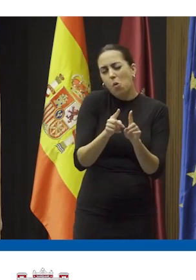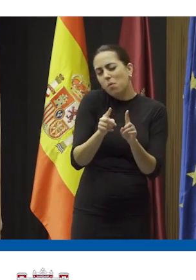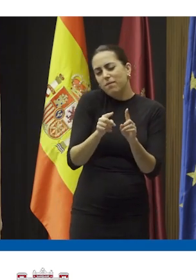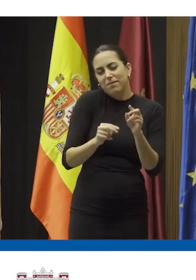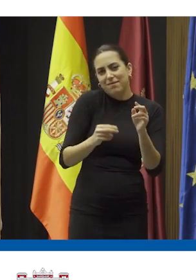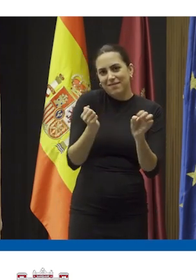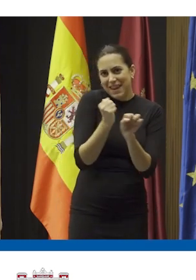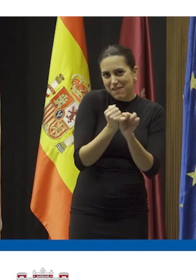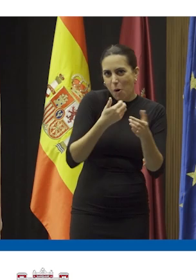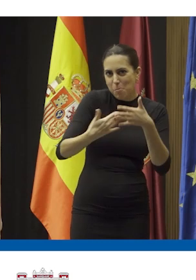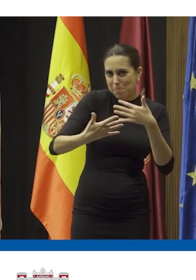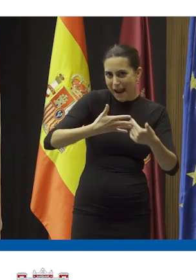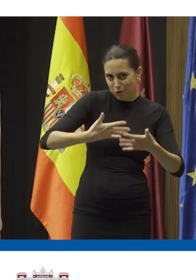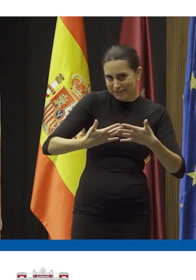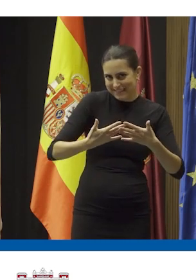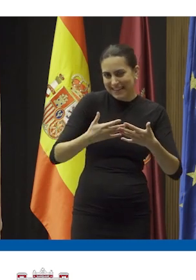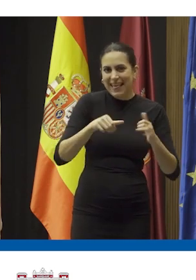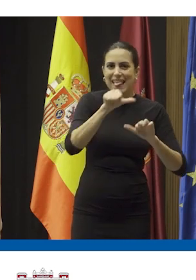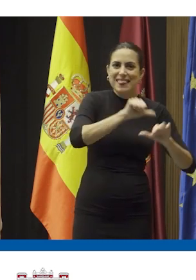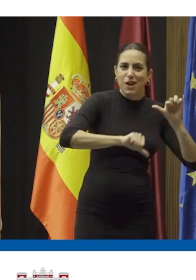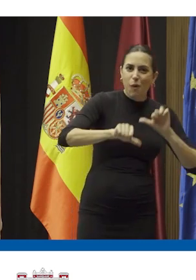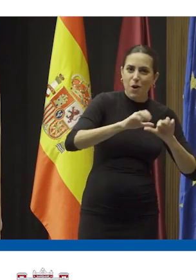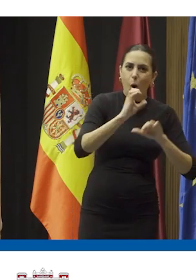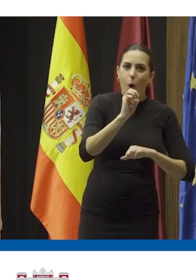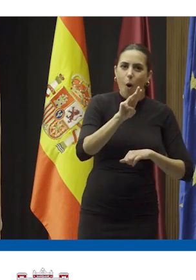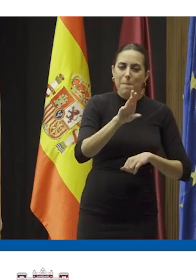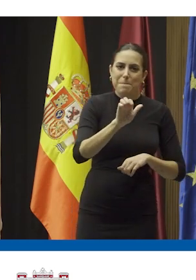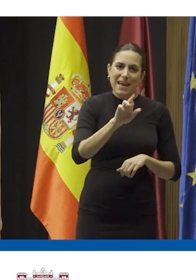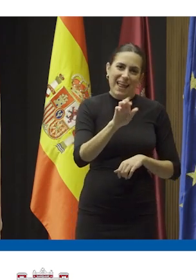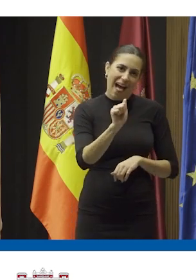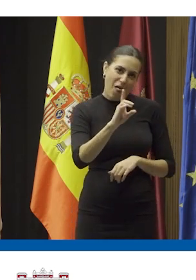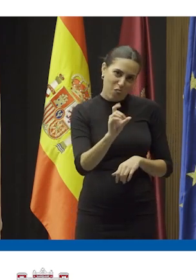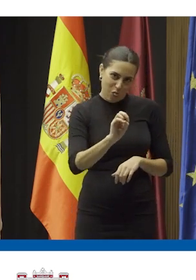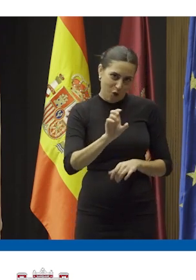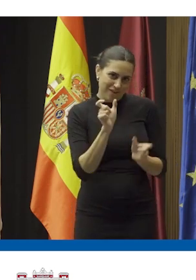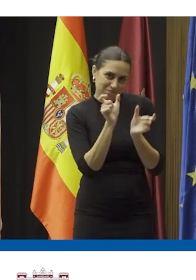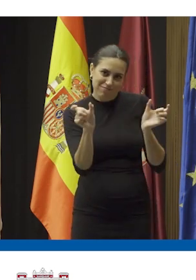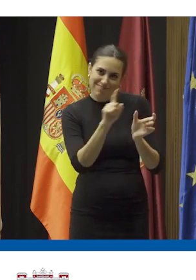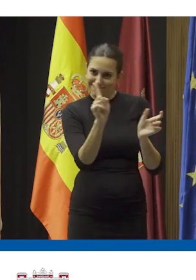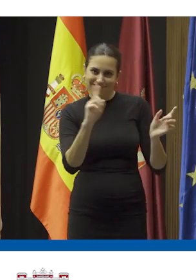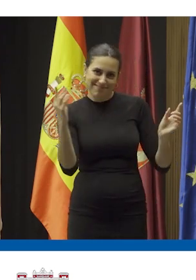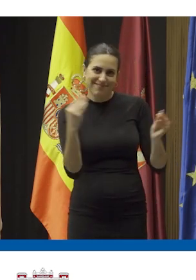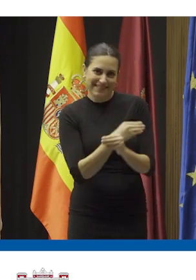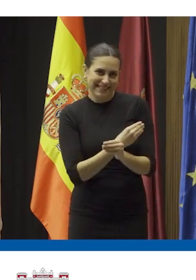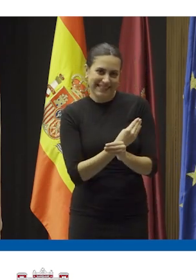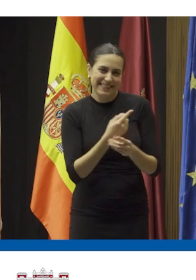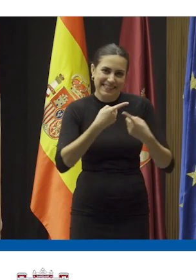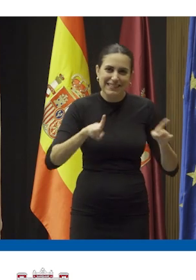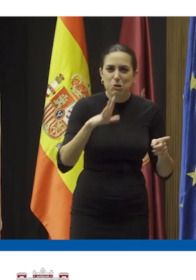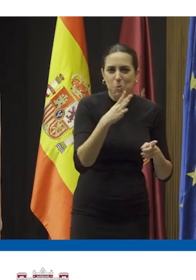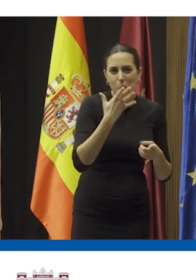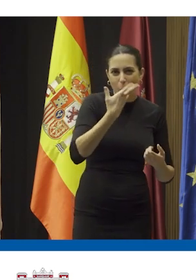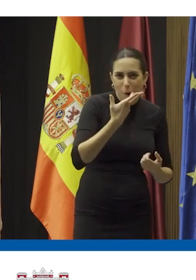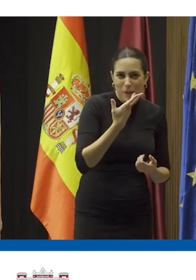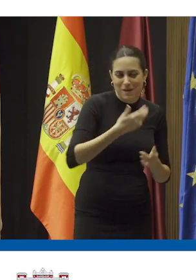no. El cirujano no es un operador, es un operador, pero conoce por qué, de qué manera, de qué forma, qué alternativas, qué cosas